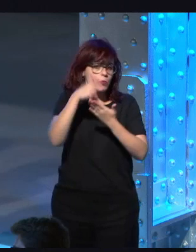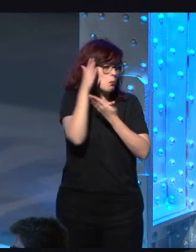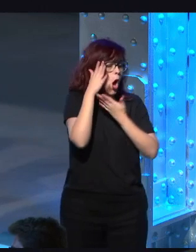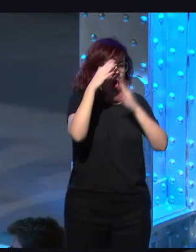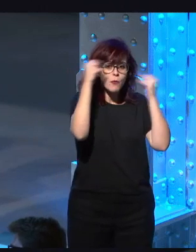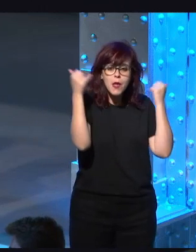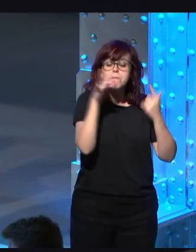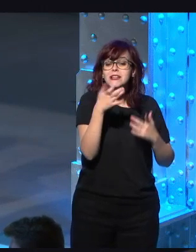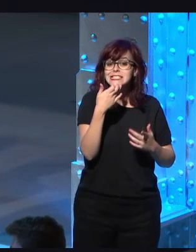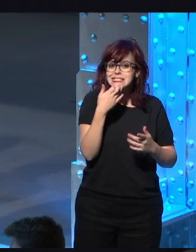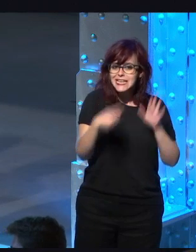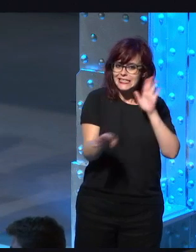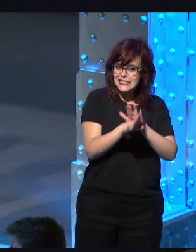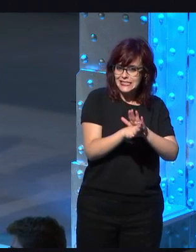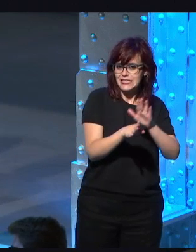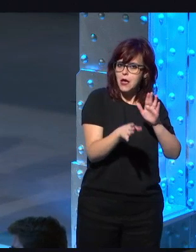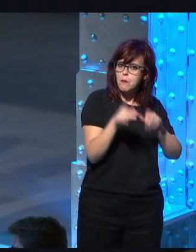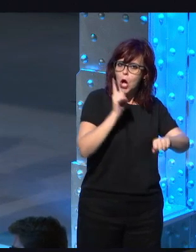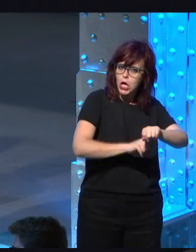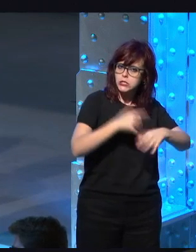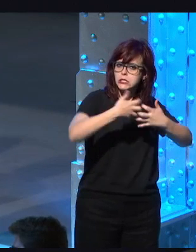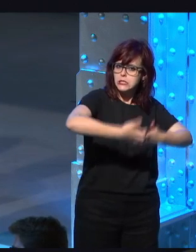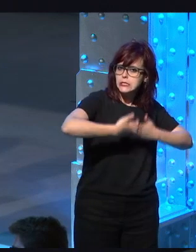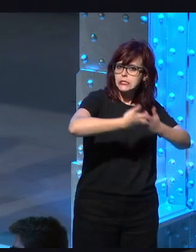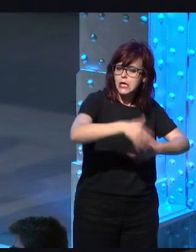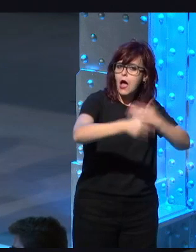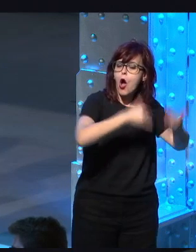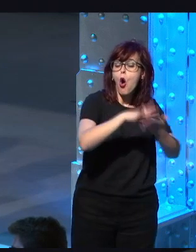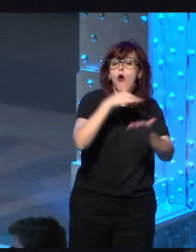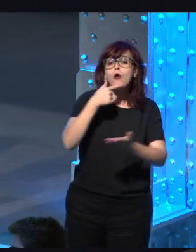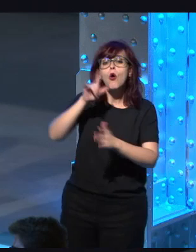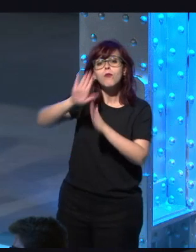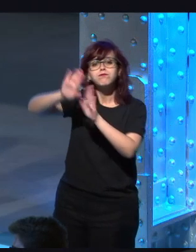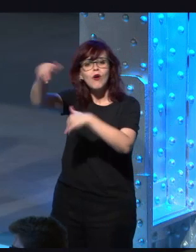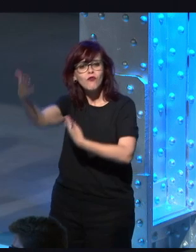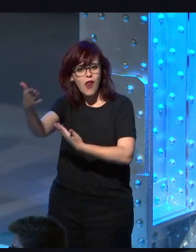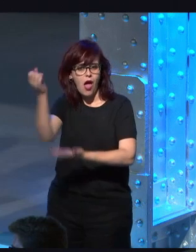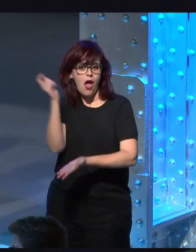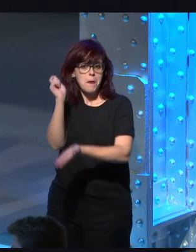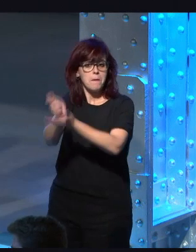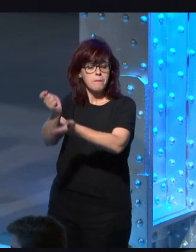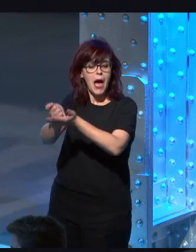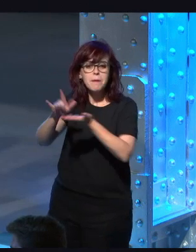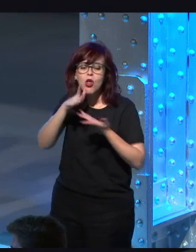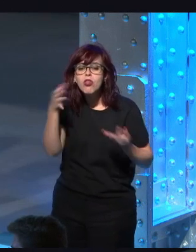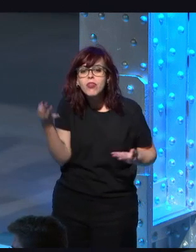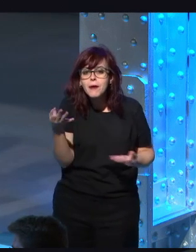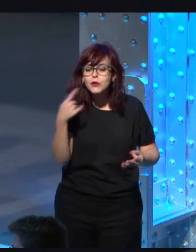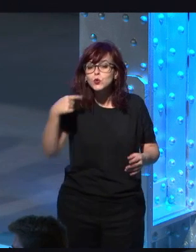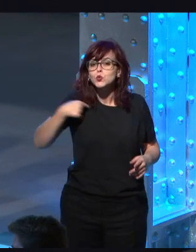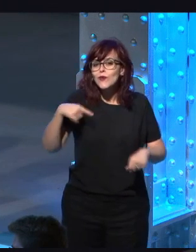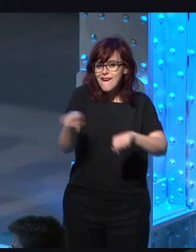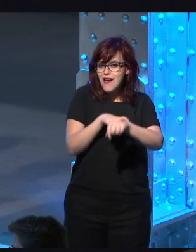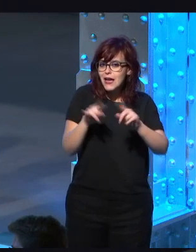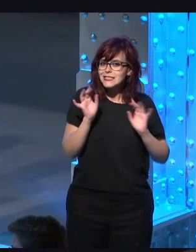inversión que haces en constancia o en apoyo financiero tenga sentido, es que dejes huella, ¿no? O sea, que tu manera de contar